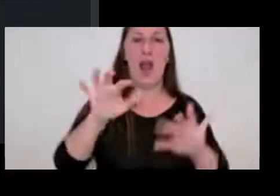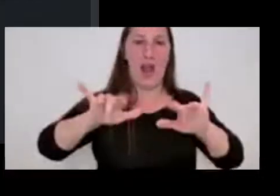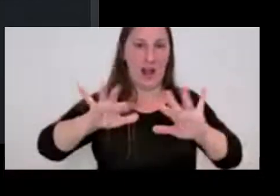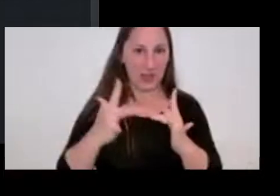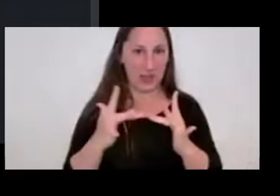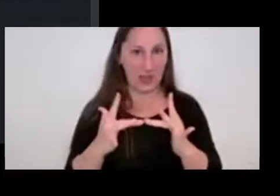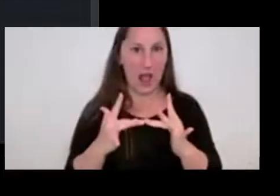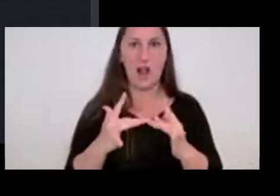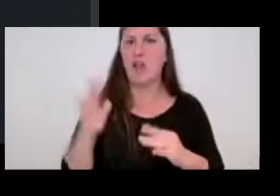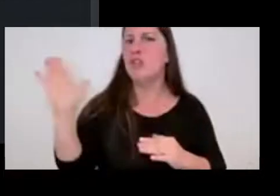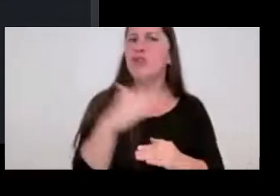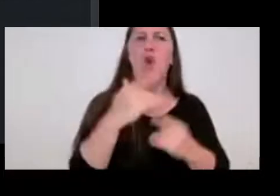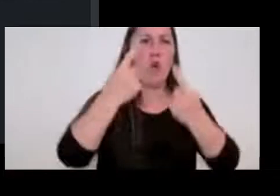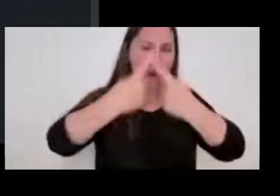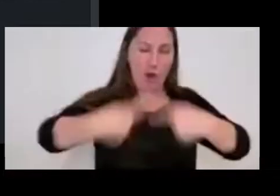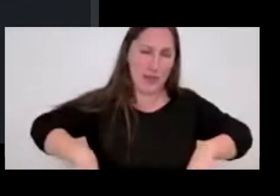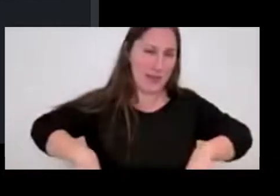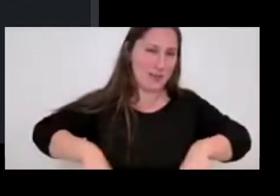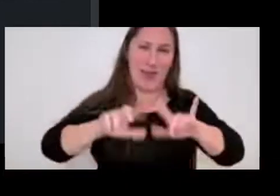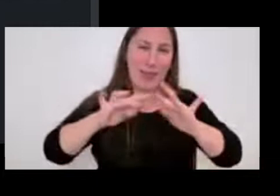todo lo de digital que se viene ahora, digamos, ¿no?